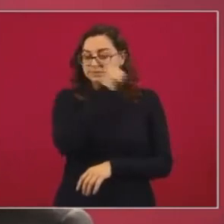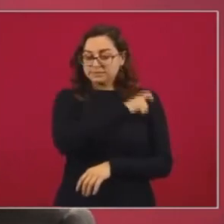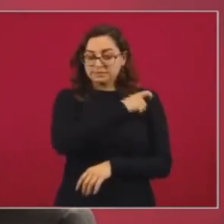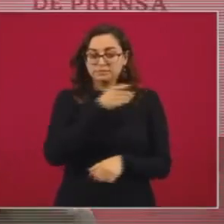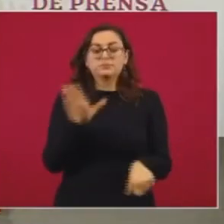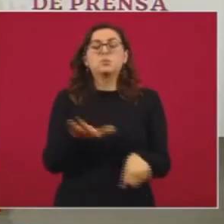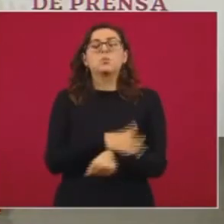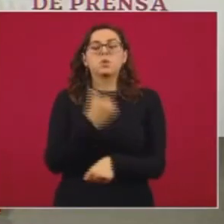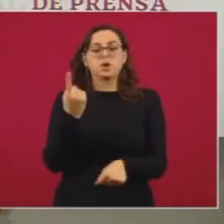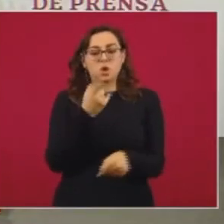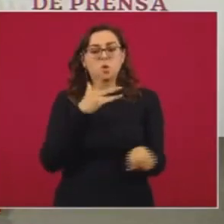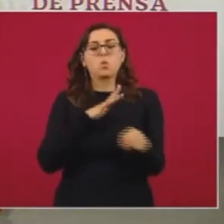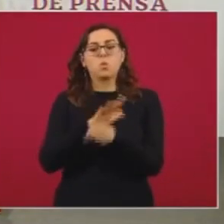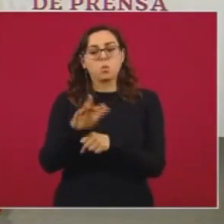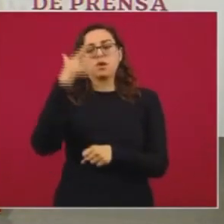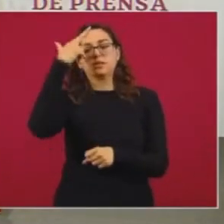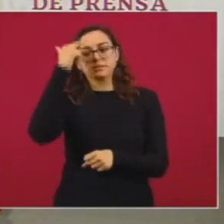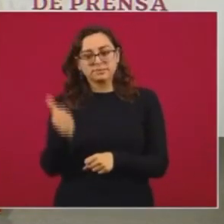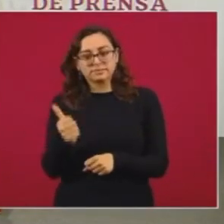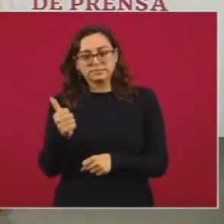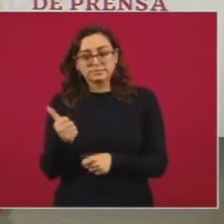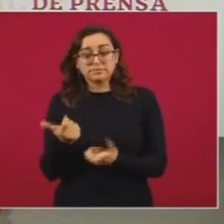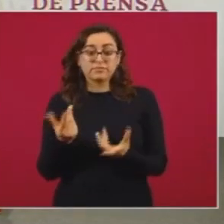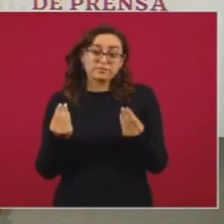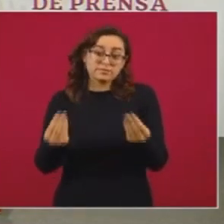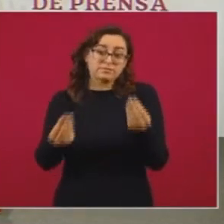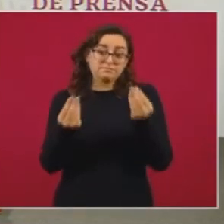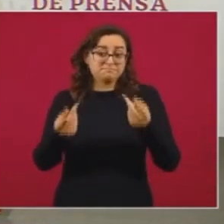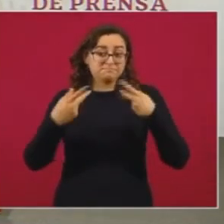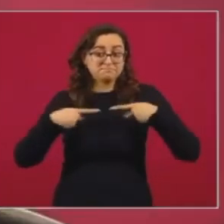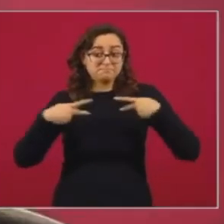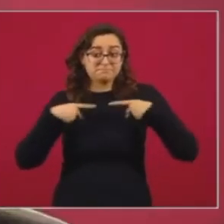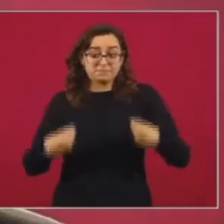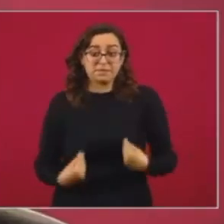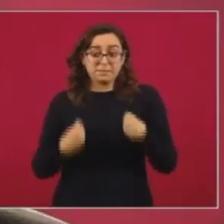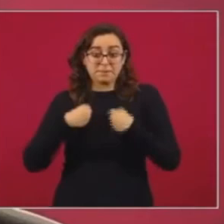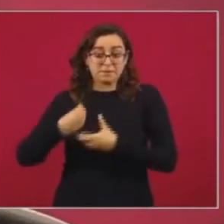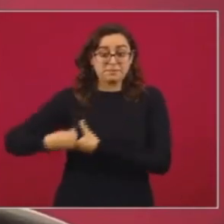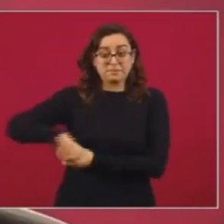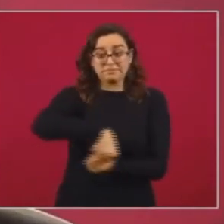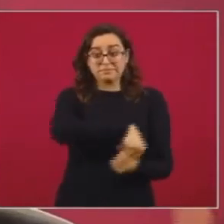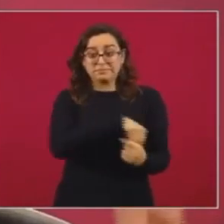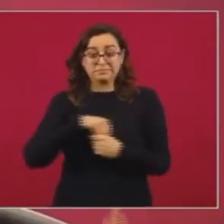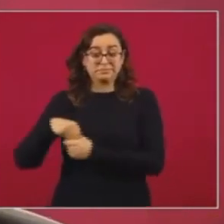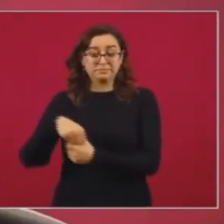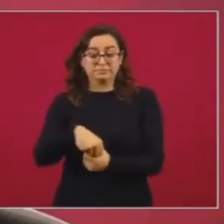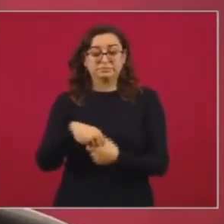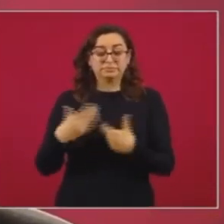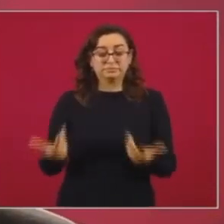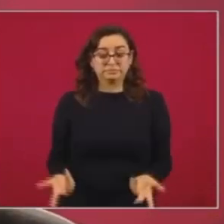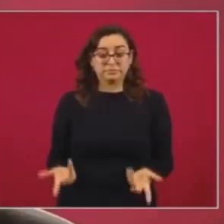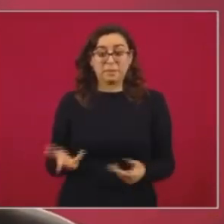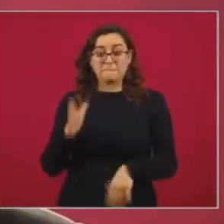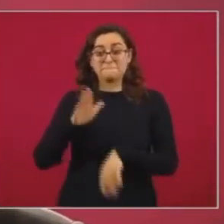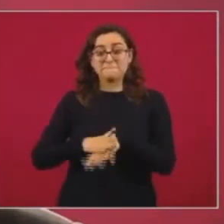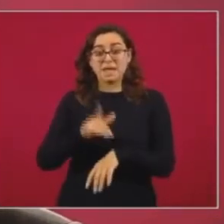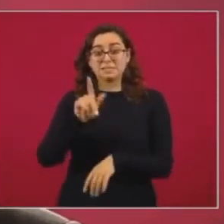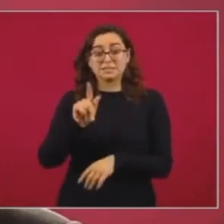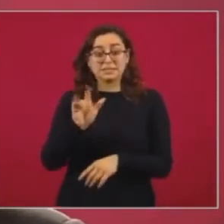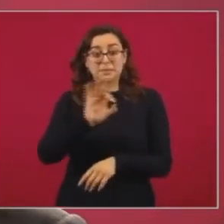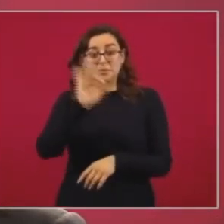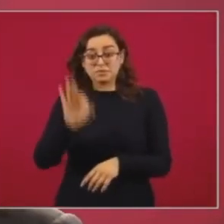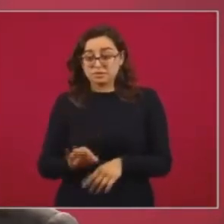razón? Por lo que hemos explicado, es la zona más poblada del país. Casi la cuarta parte del país vive en el Valle de